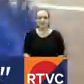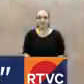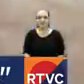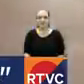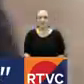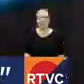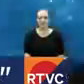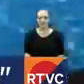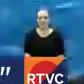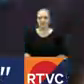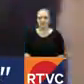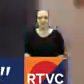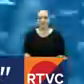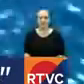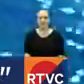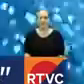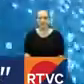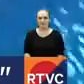pachanguero.